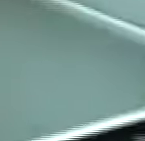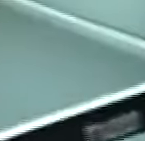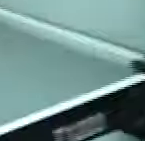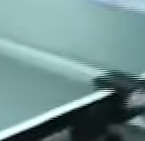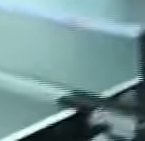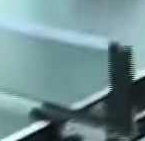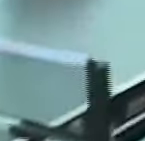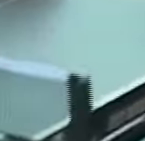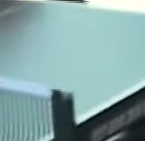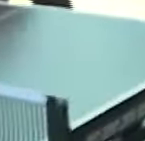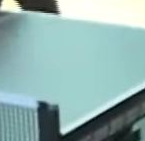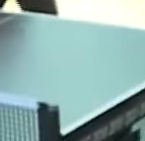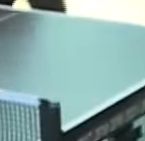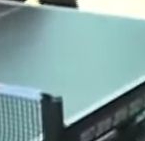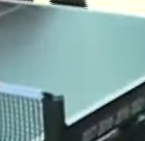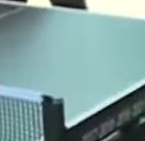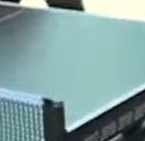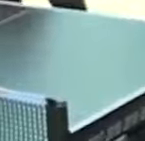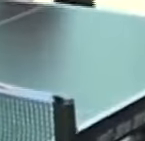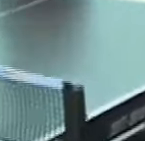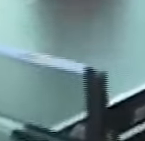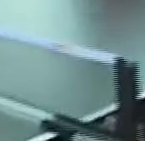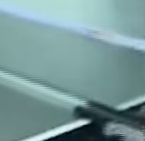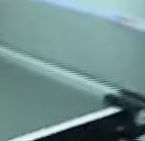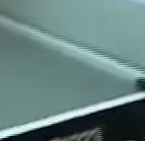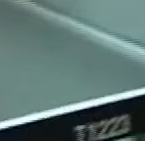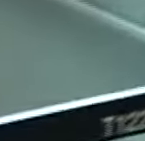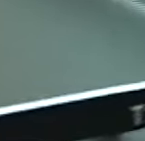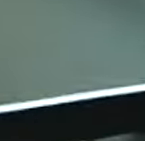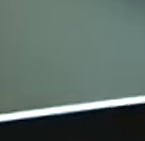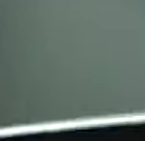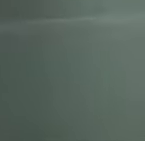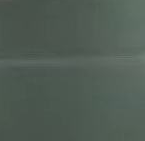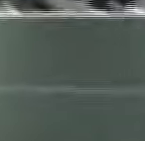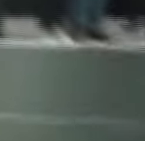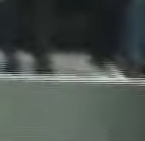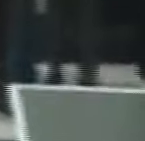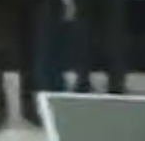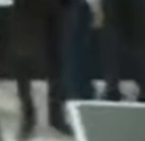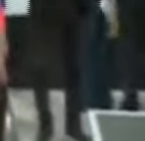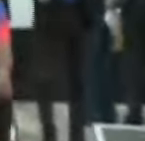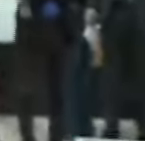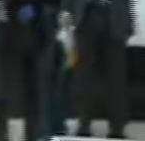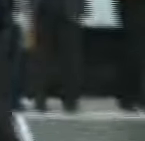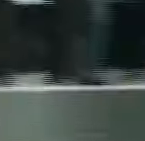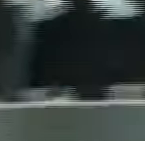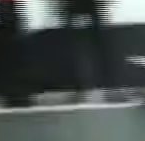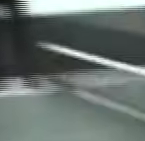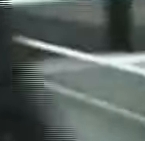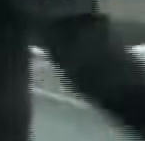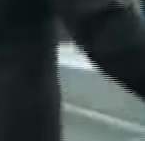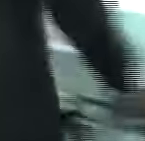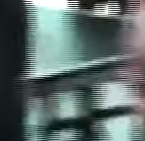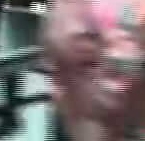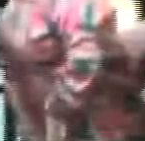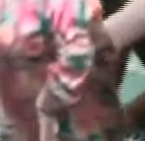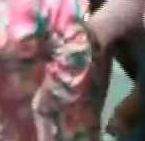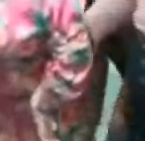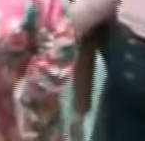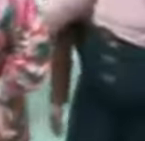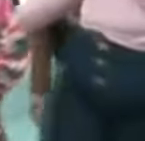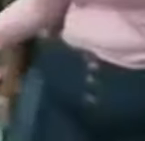Nacional de las Personas con Discapacidad, fecha en la cual comenzó la misión